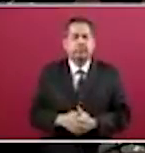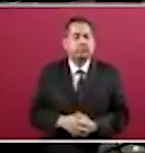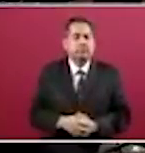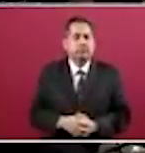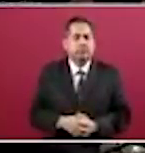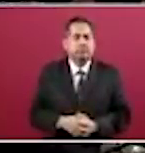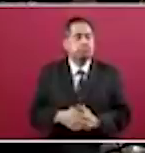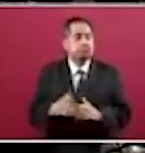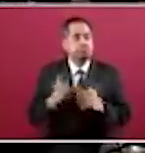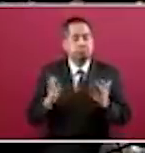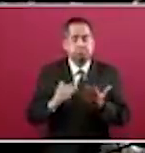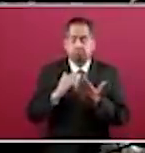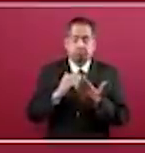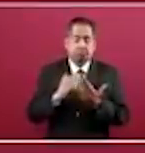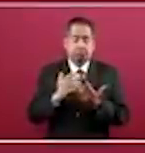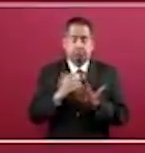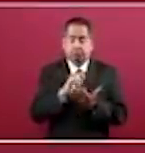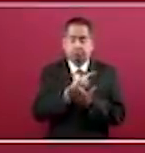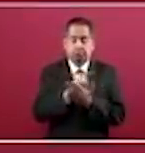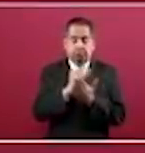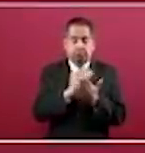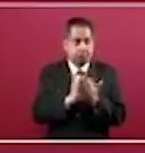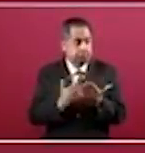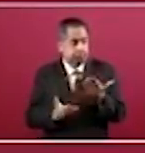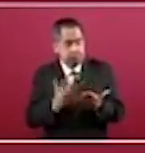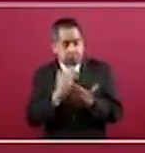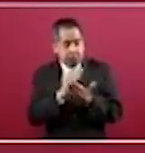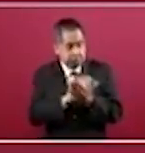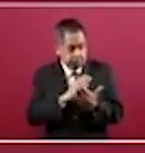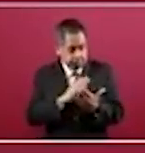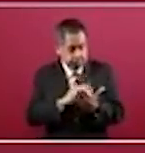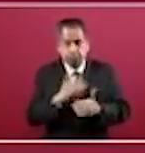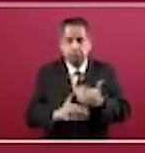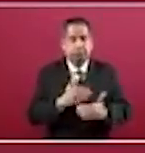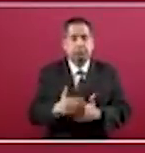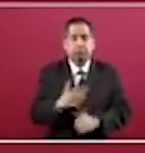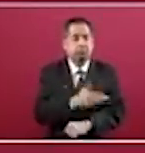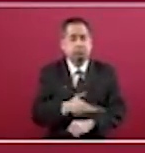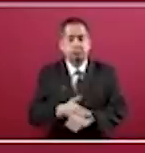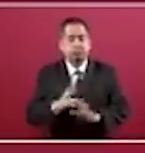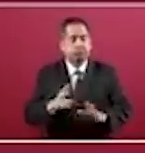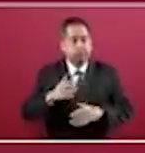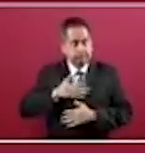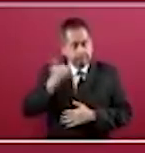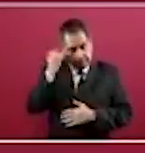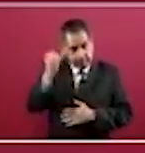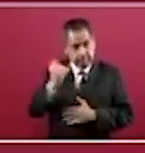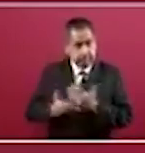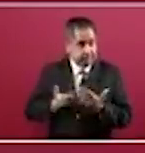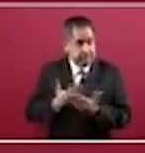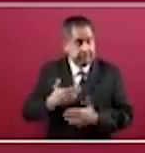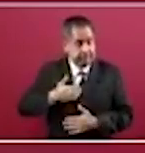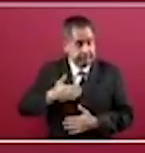es de acuerdo a los procesos que puedan existir. El planteamiento nuestro es